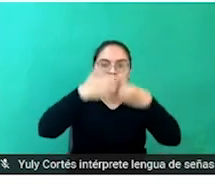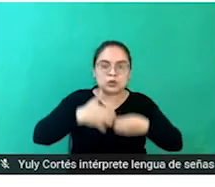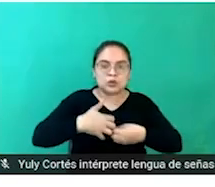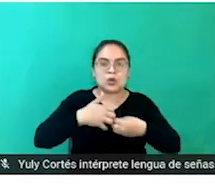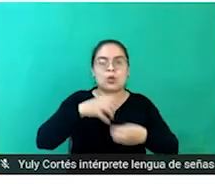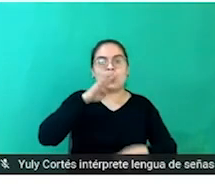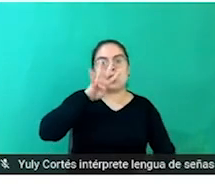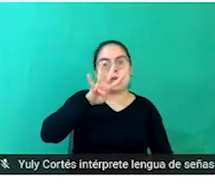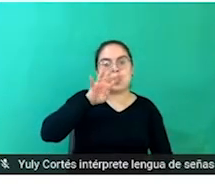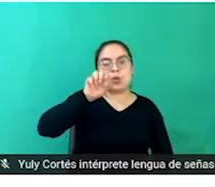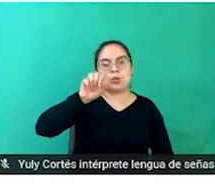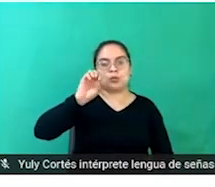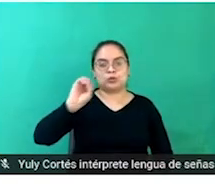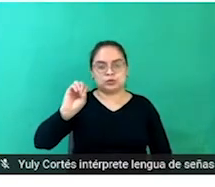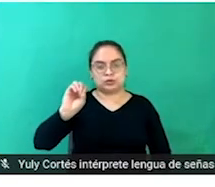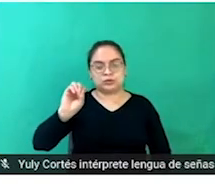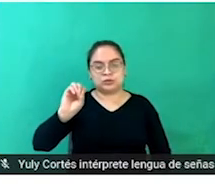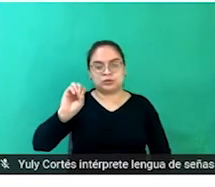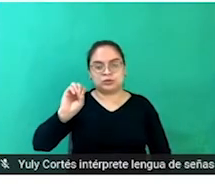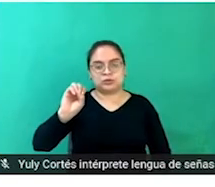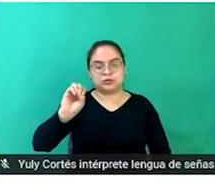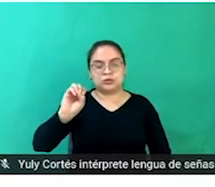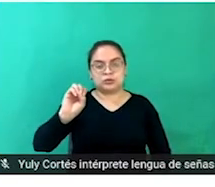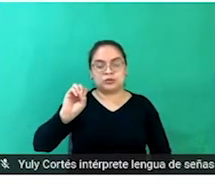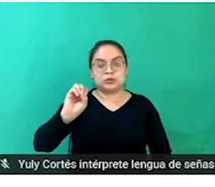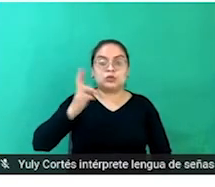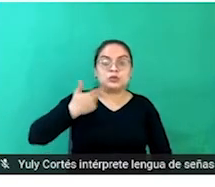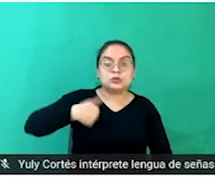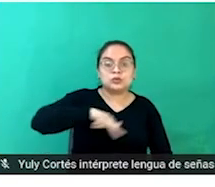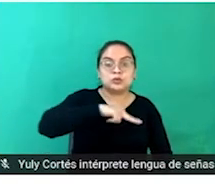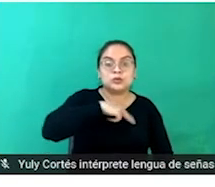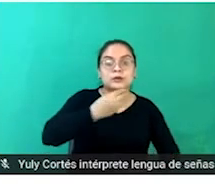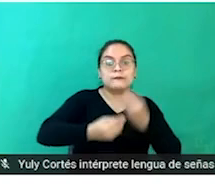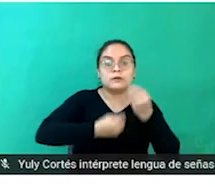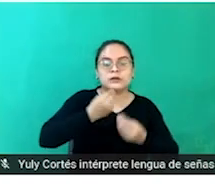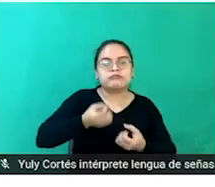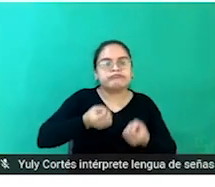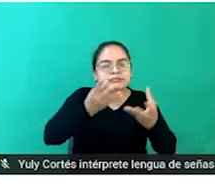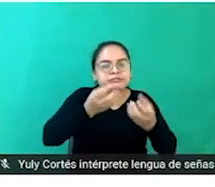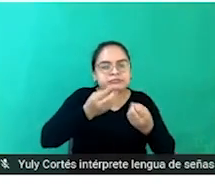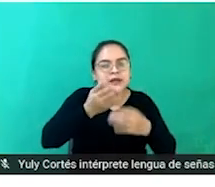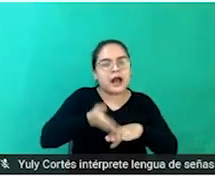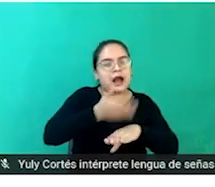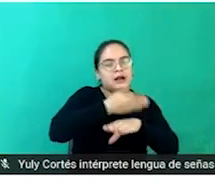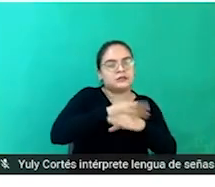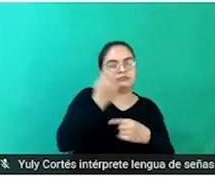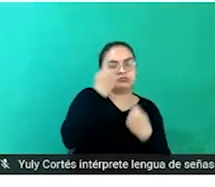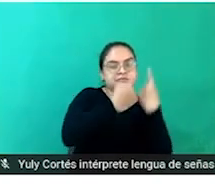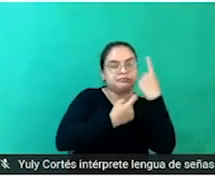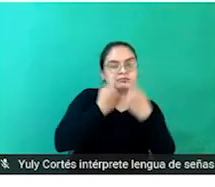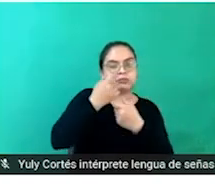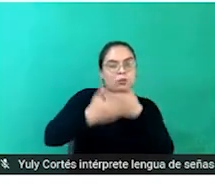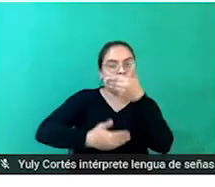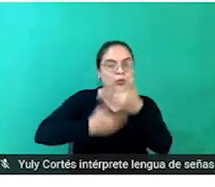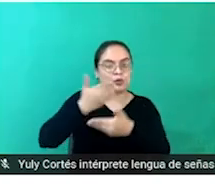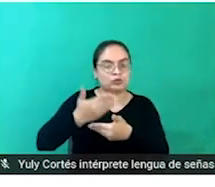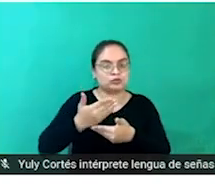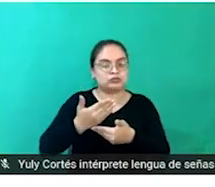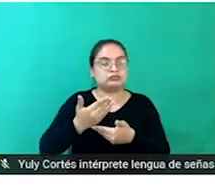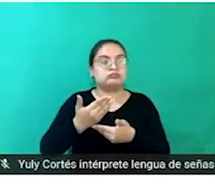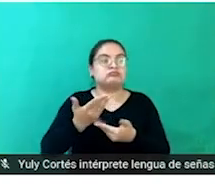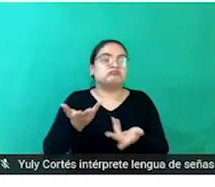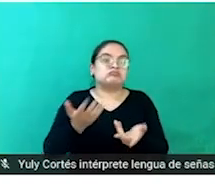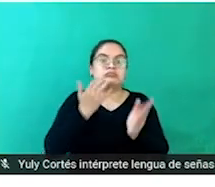4.0, básicamente también ligada a que nosotros debemos conocer al máximo nuestros procesos. Si comenzamos